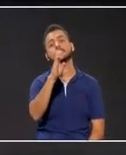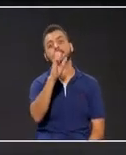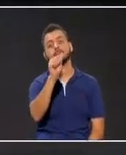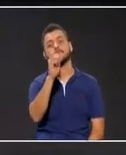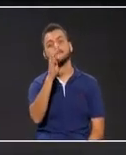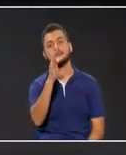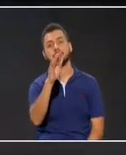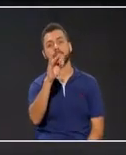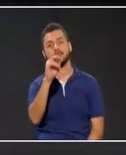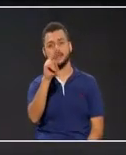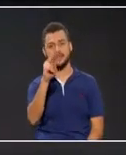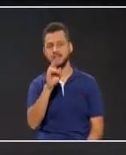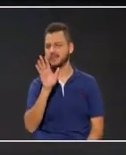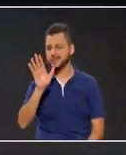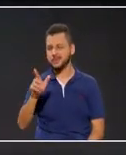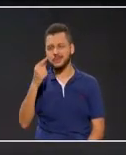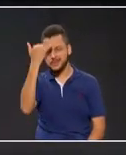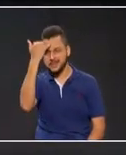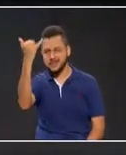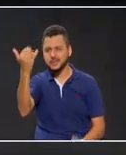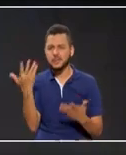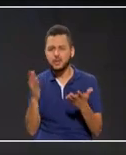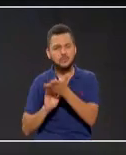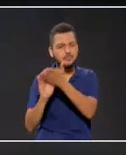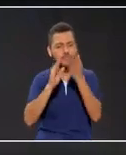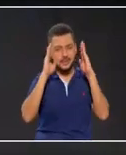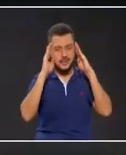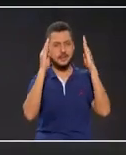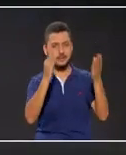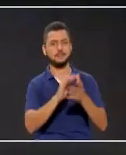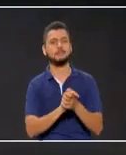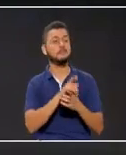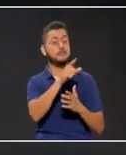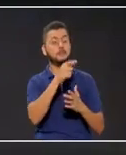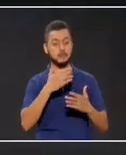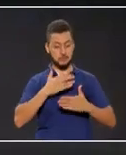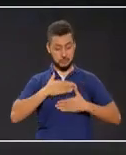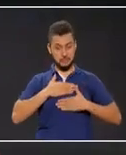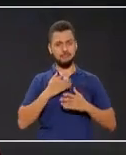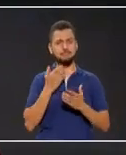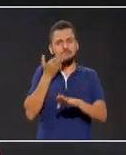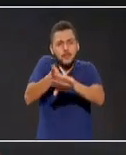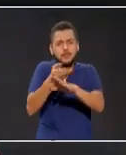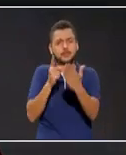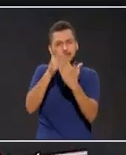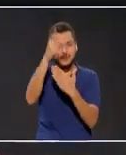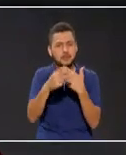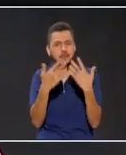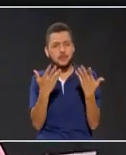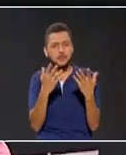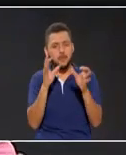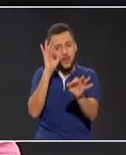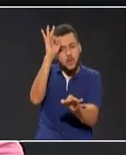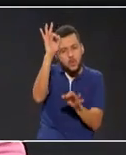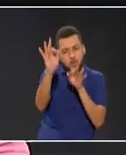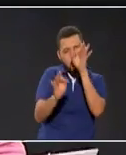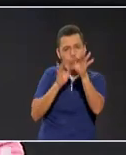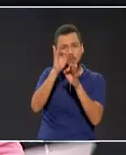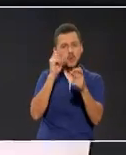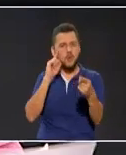un proyecto que se llama Sistema Municipal del Cuidado, que además pues hay otras personas que también han venido promoviendo